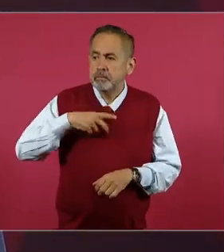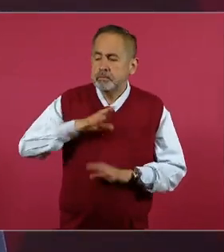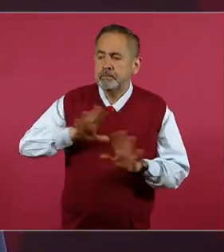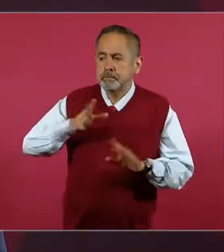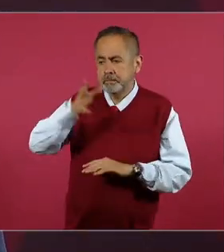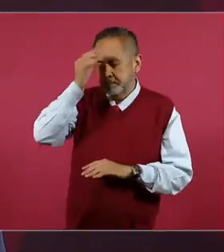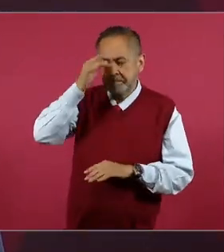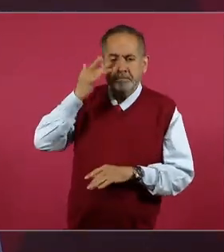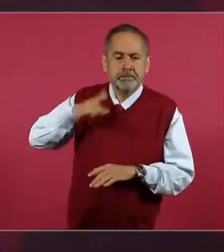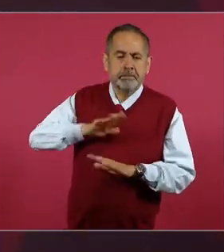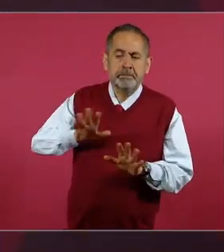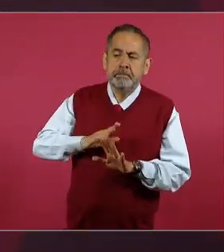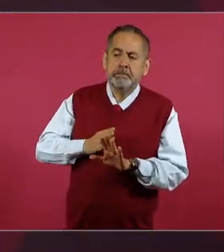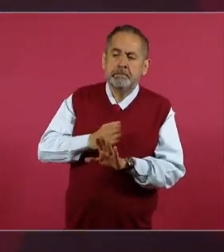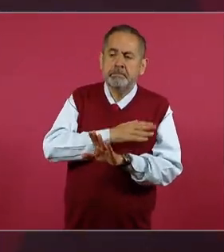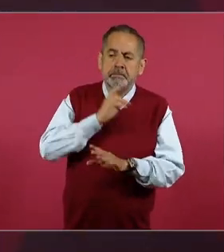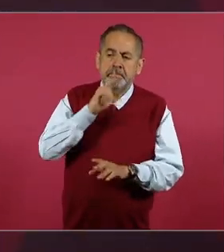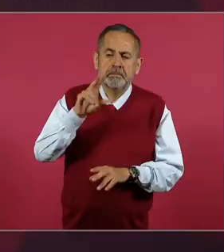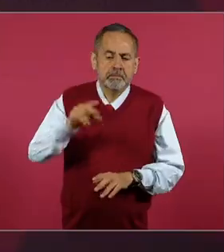que no haya impunidad.